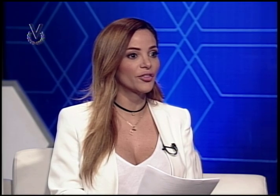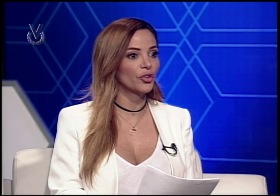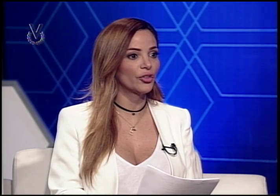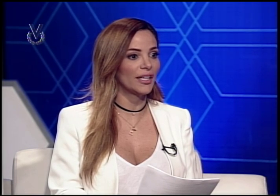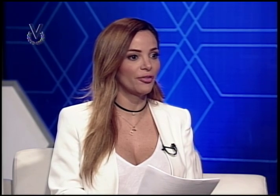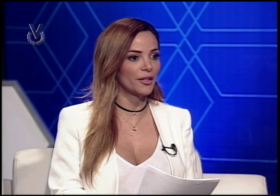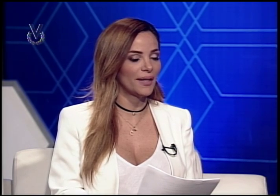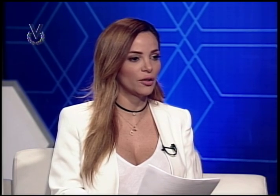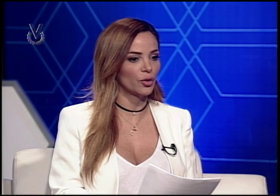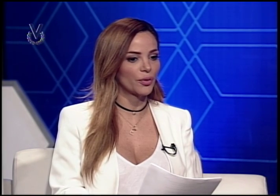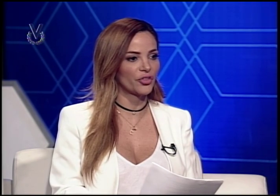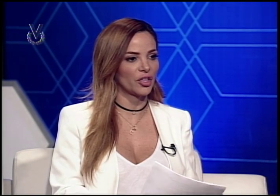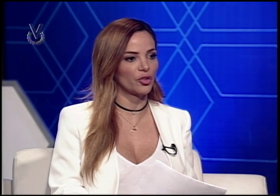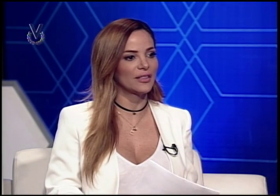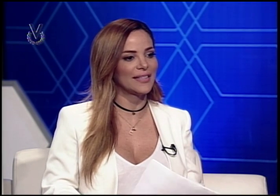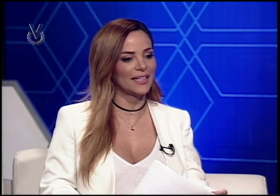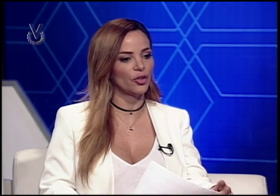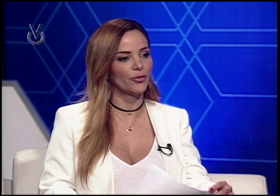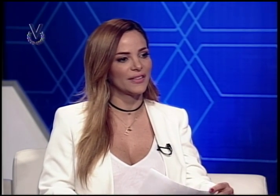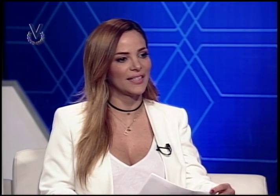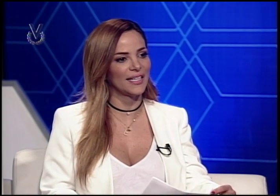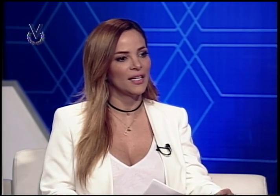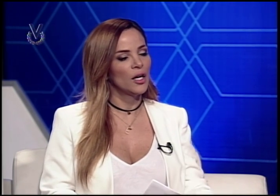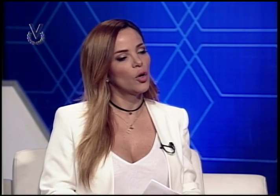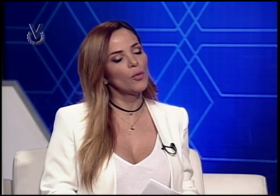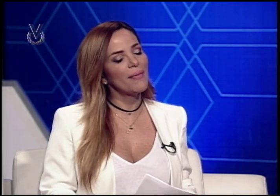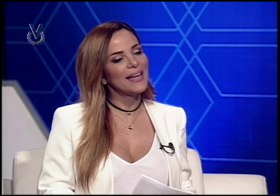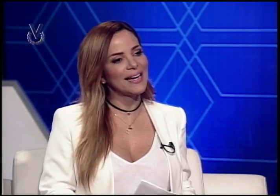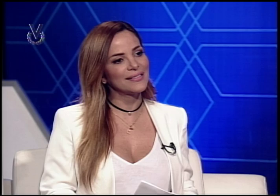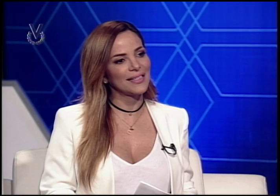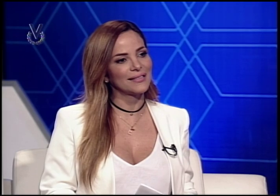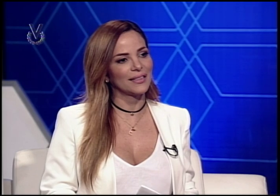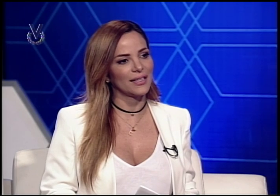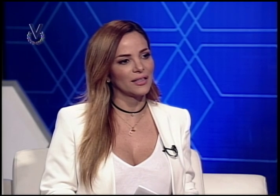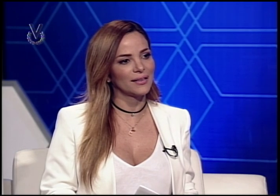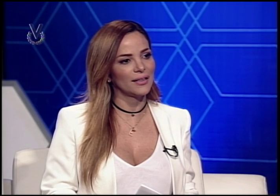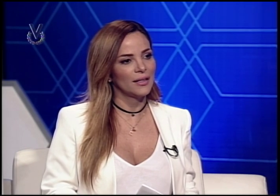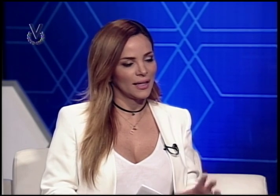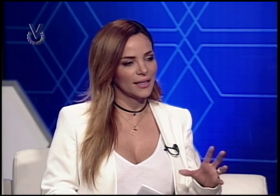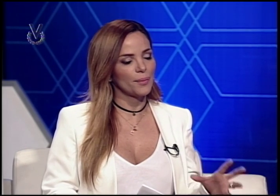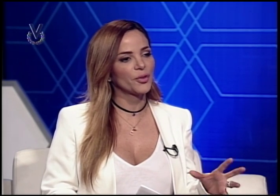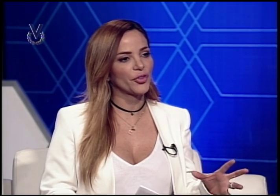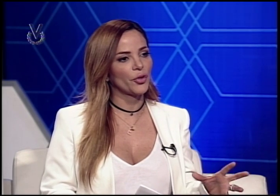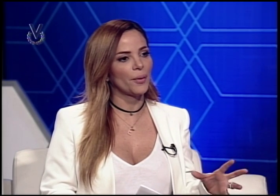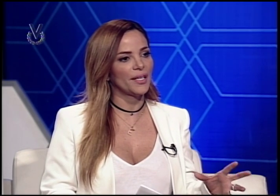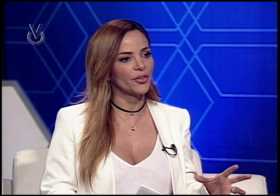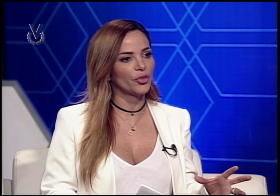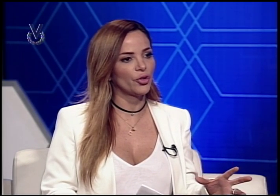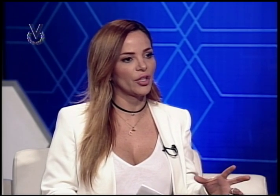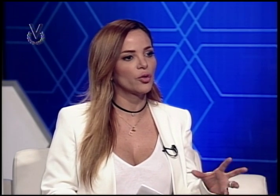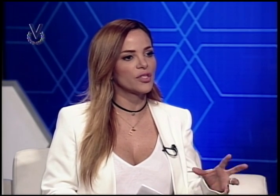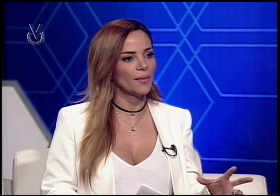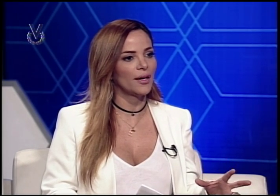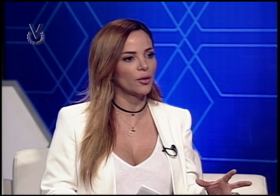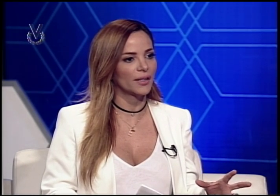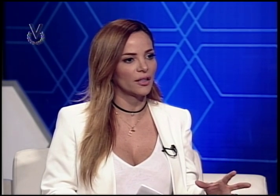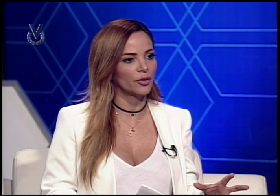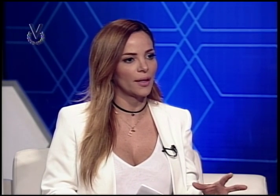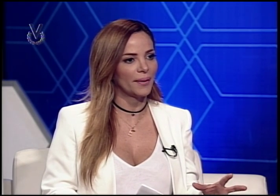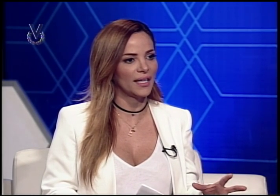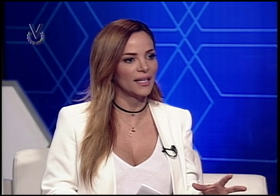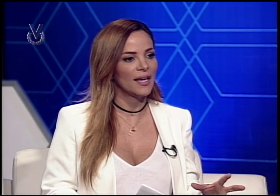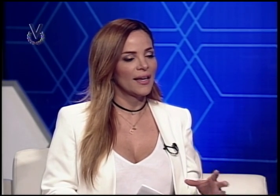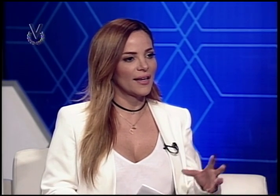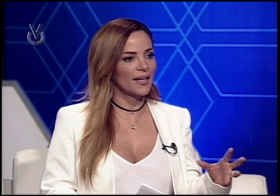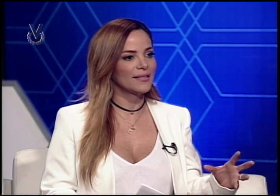la validación de las firmas del 1%. Yo quisiera que nos ofreciera un balance acerca de este proceso de validación. Ya escuchamos al